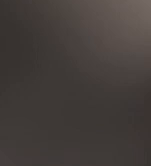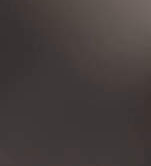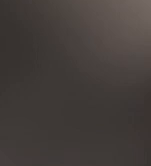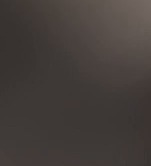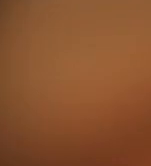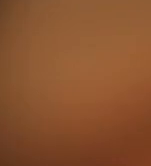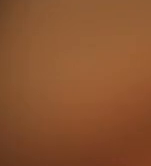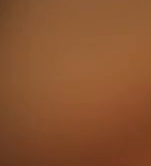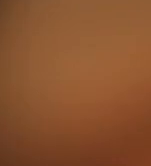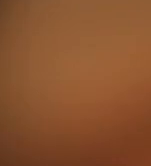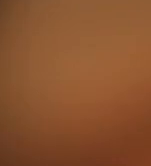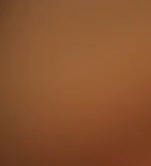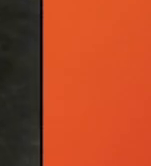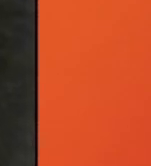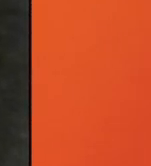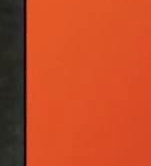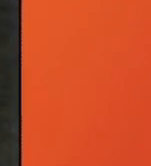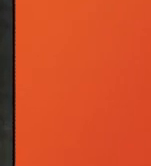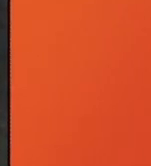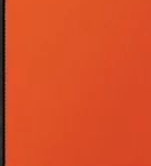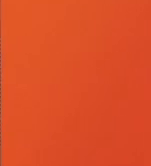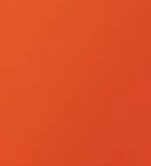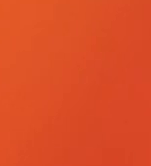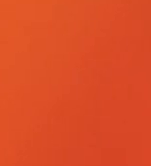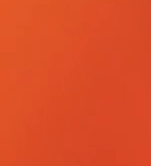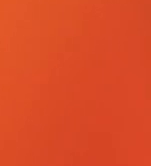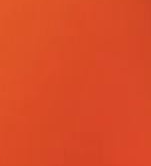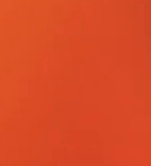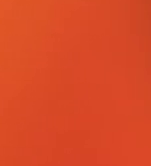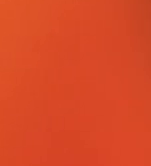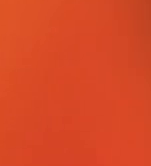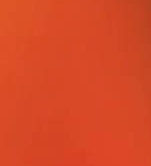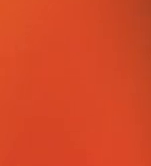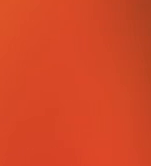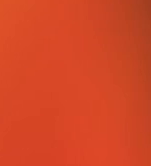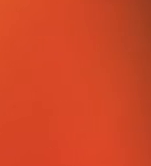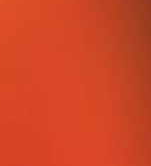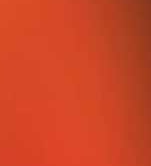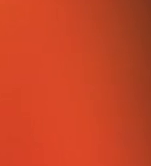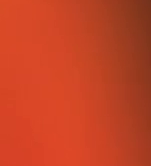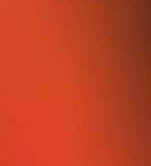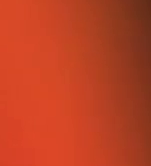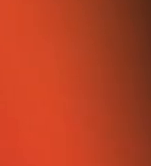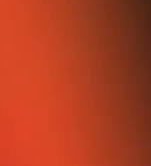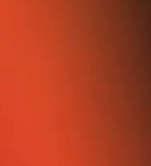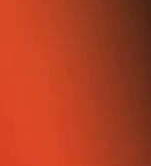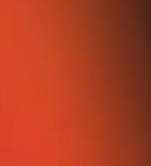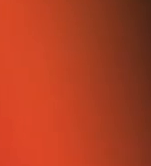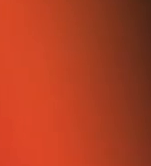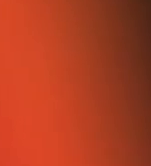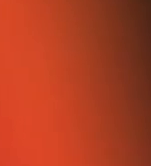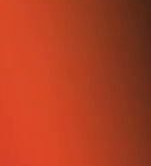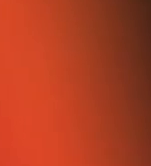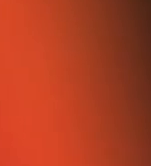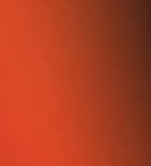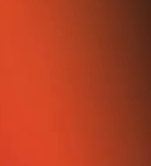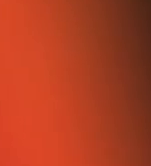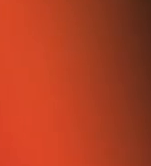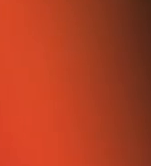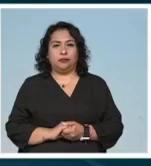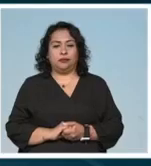es tal que Masaccio y Miguel Ángel son considerados sus herederos. Noticias 22, Alberto Aranda.